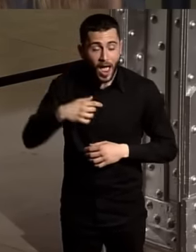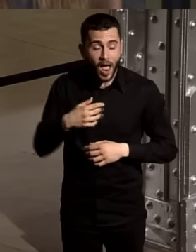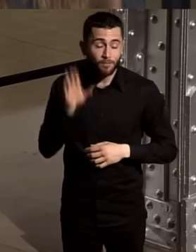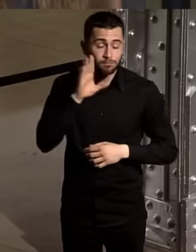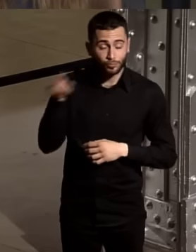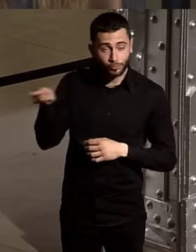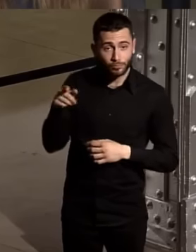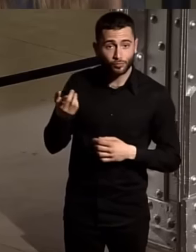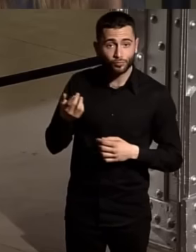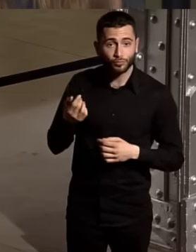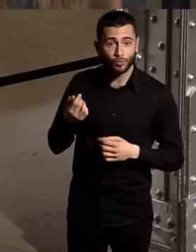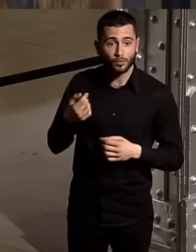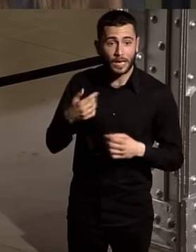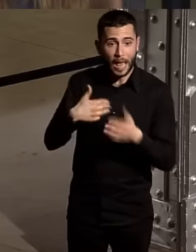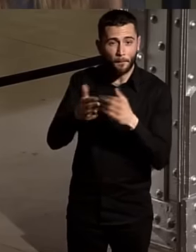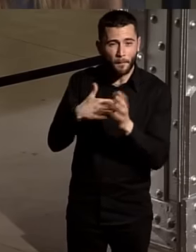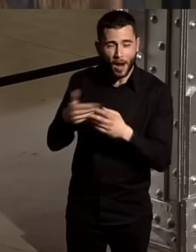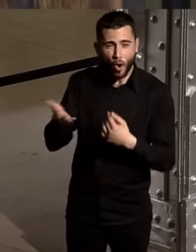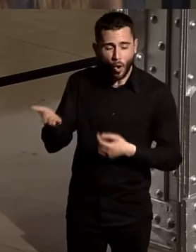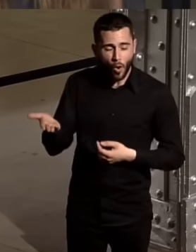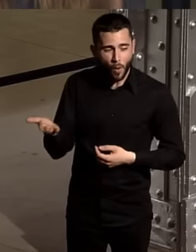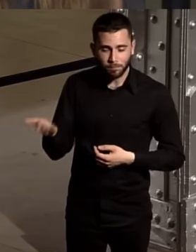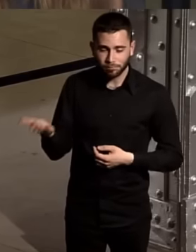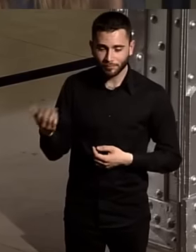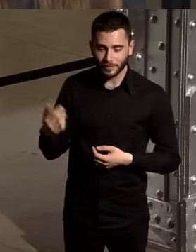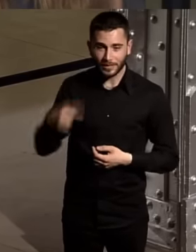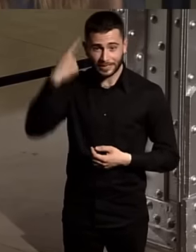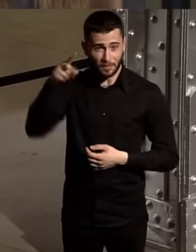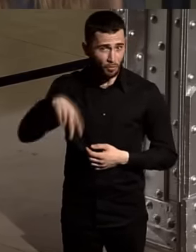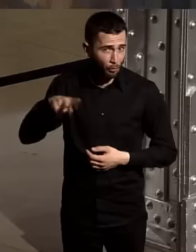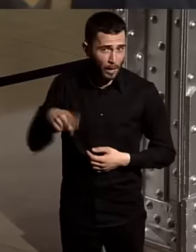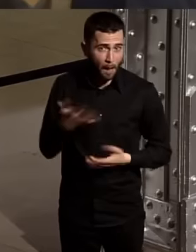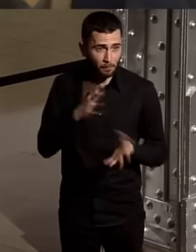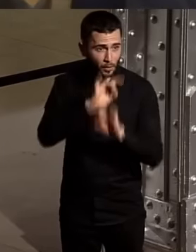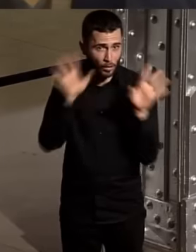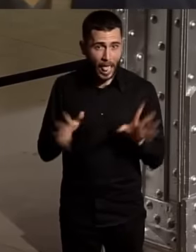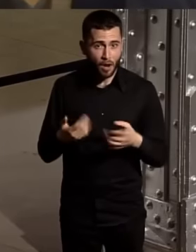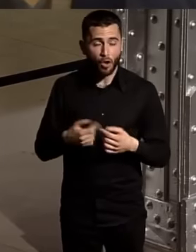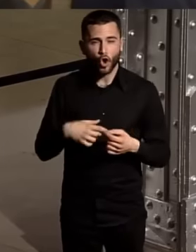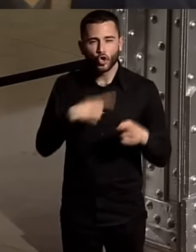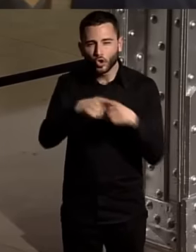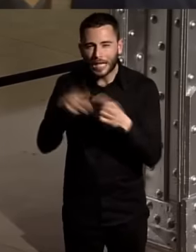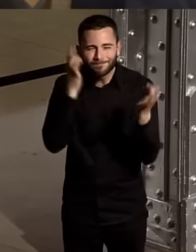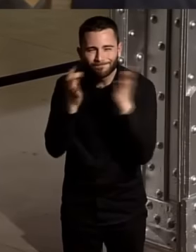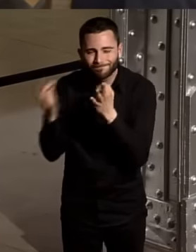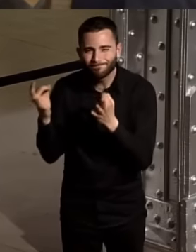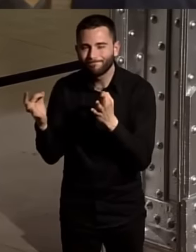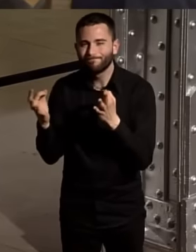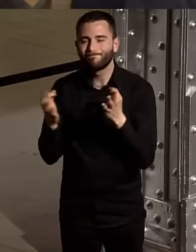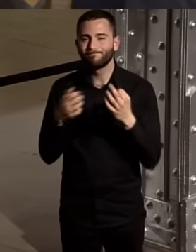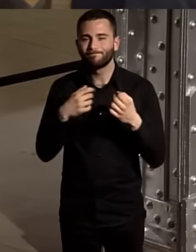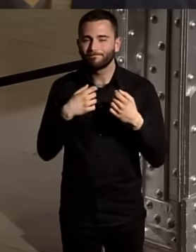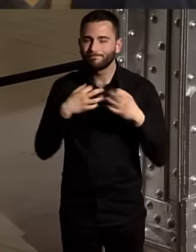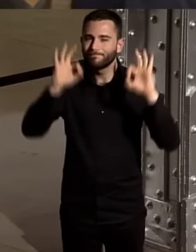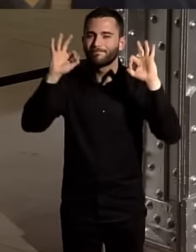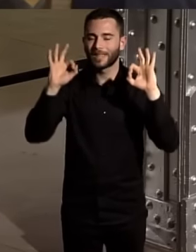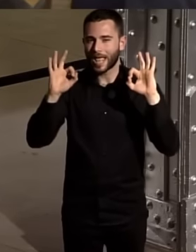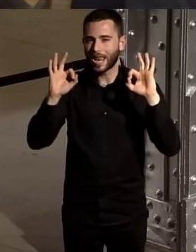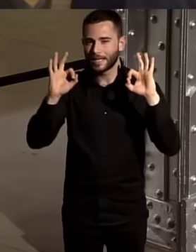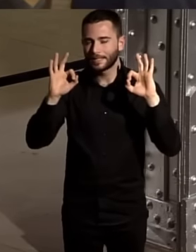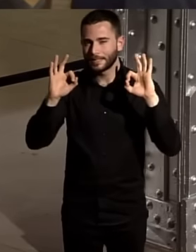mano de Por qué la ponía nunca lo sabremos está claro pero quizá en determinadas cosas nos podemos acercar eh más